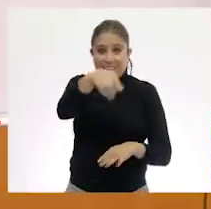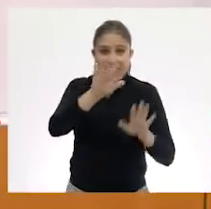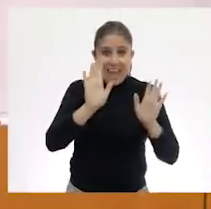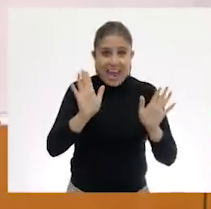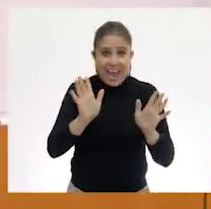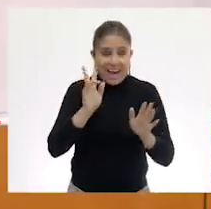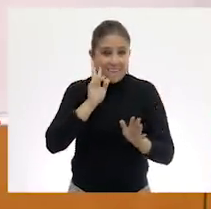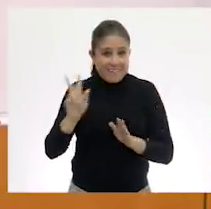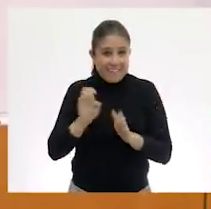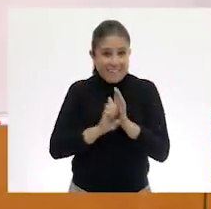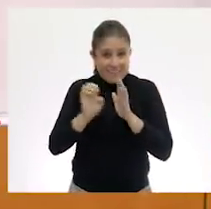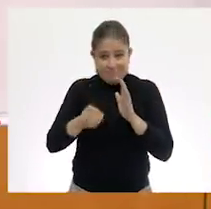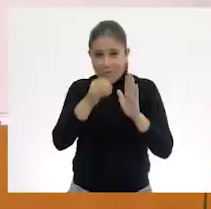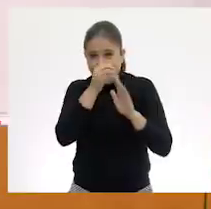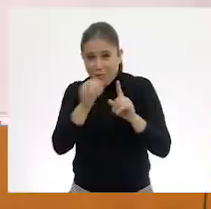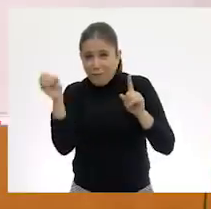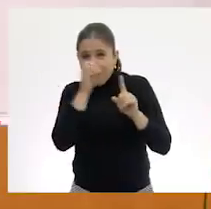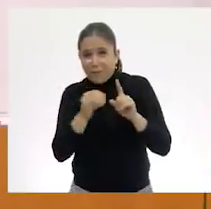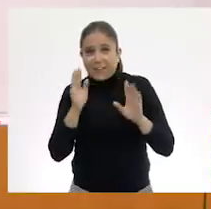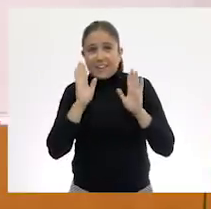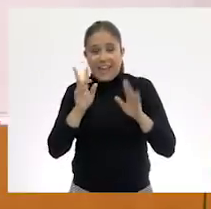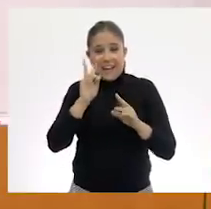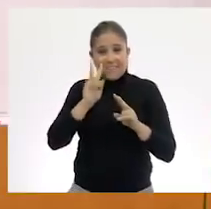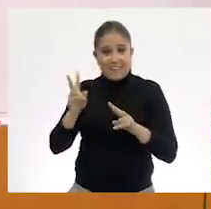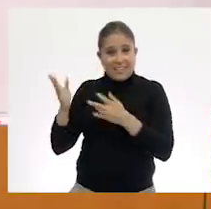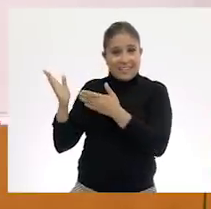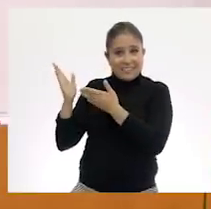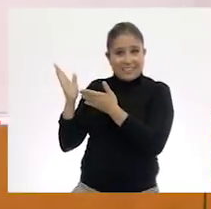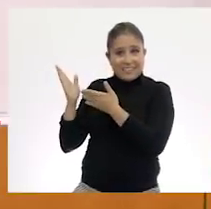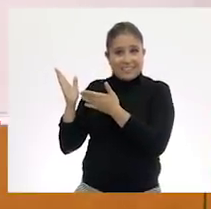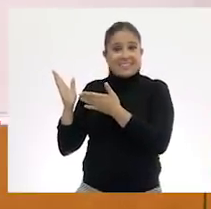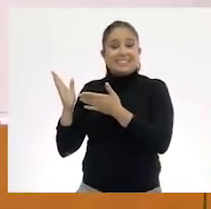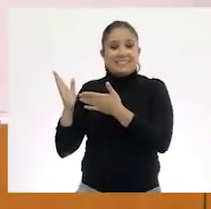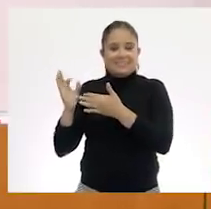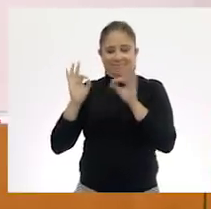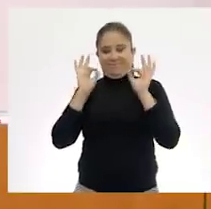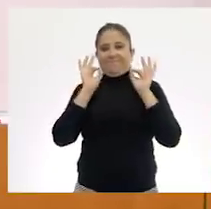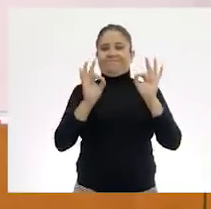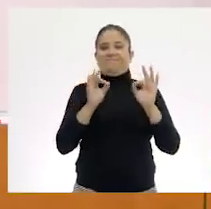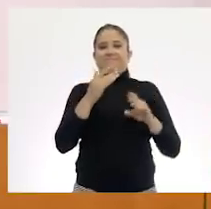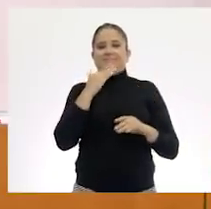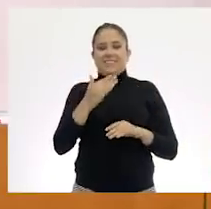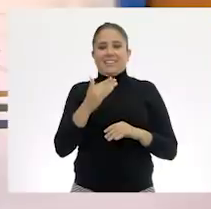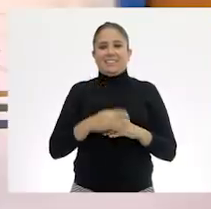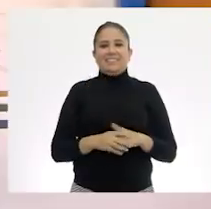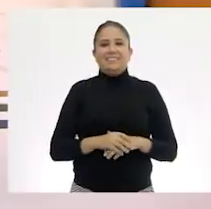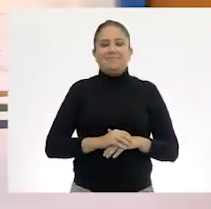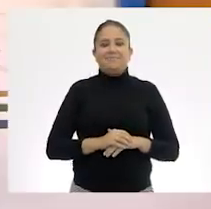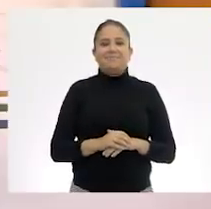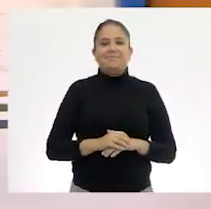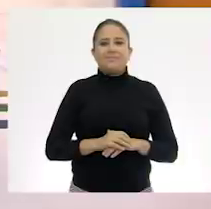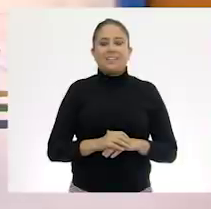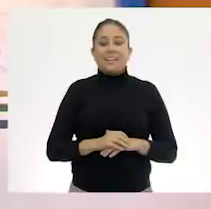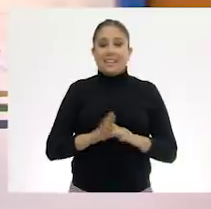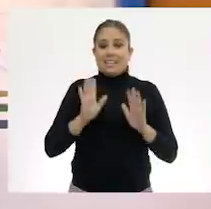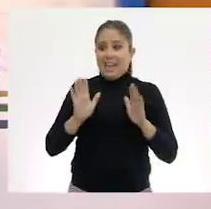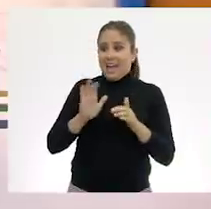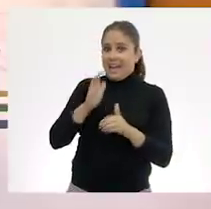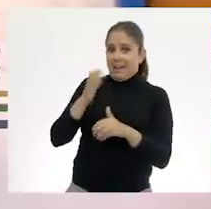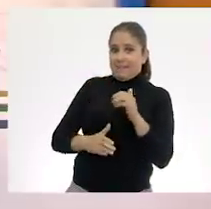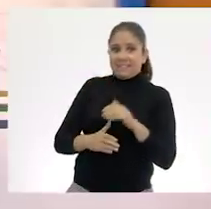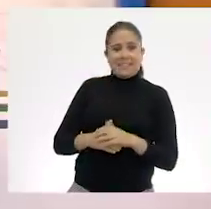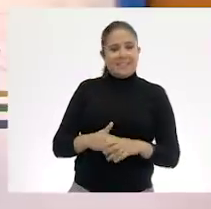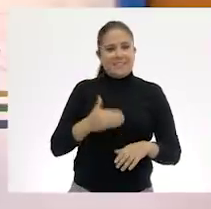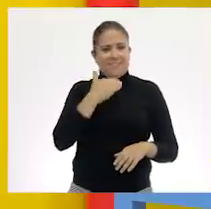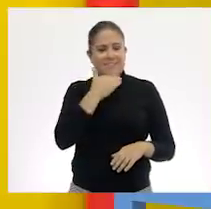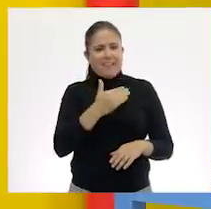terminaron? ¿Ordenaron también muy bien todos sus útiles en la mochila? Perfecto, vamos a verificar. Muy bien, terminaste. Uh-huh. ¿Me